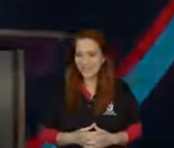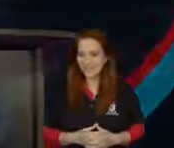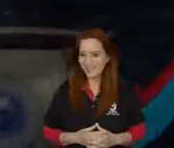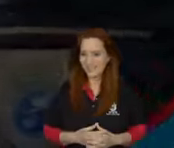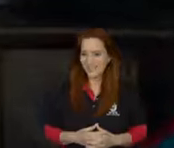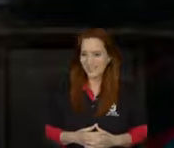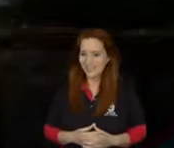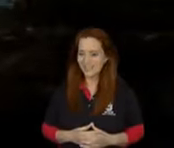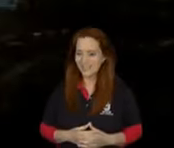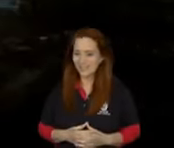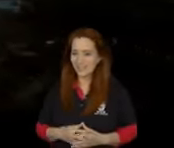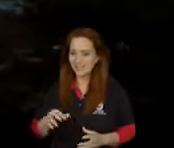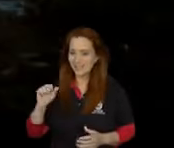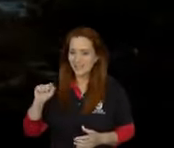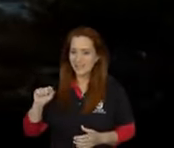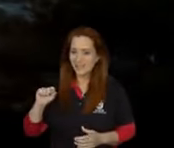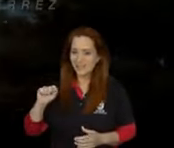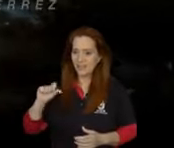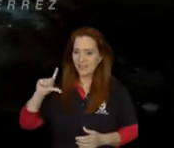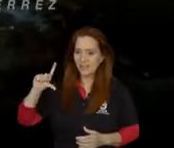Eso es.